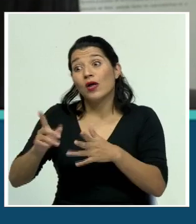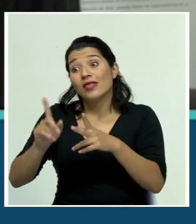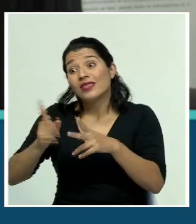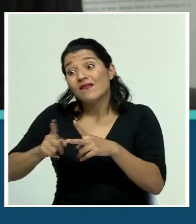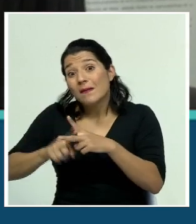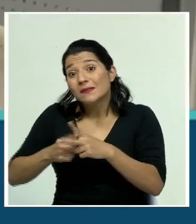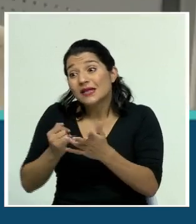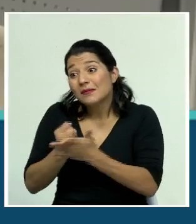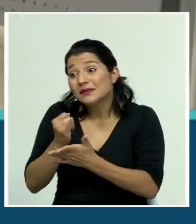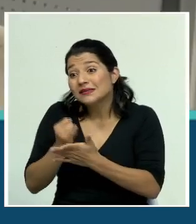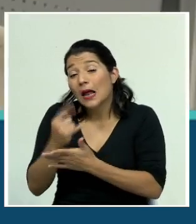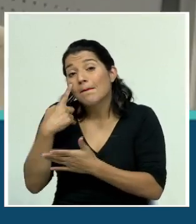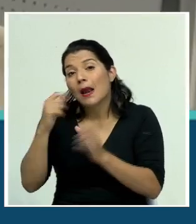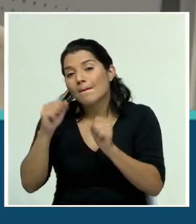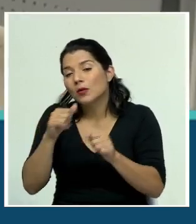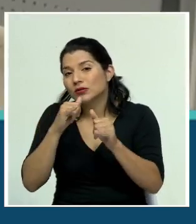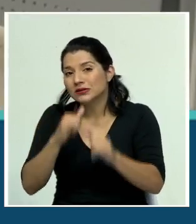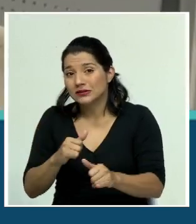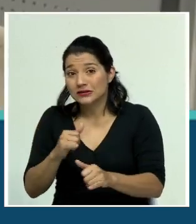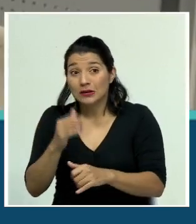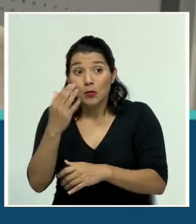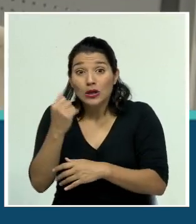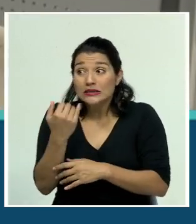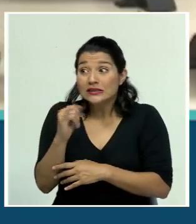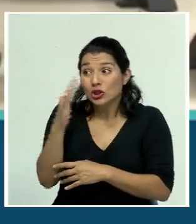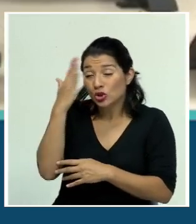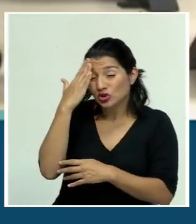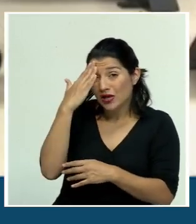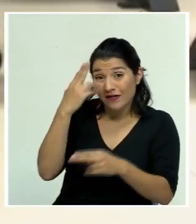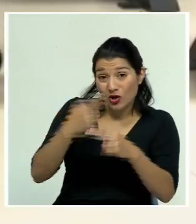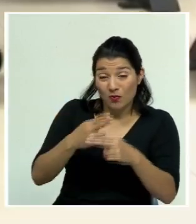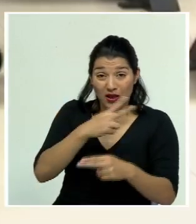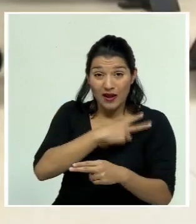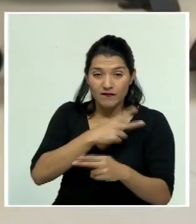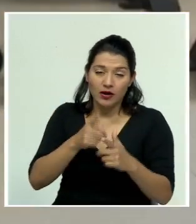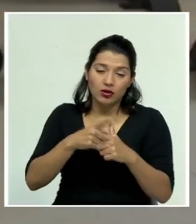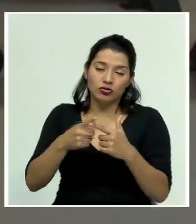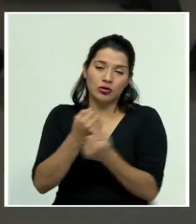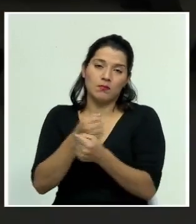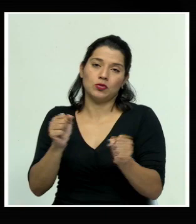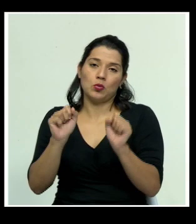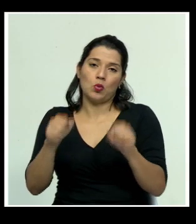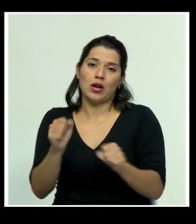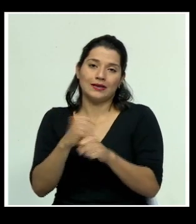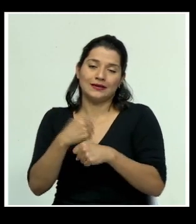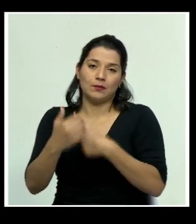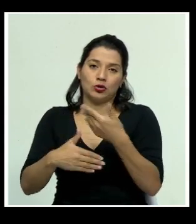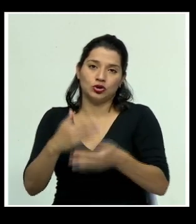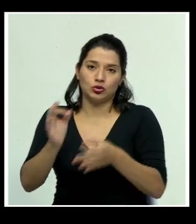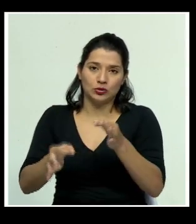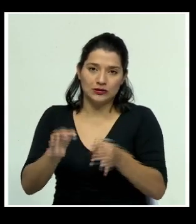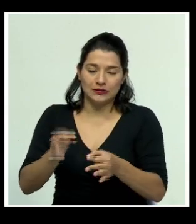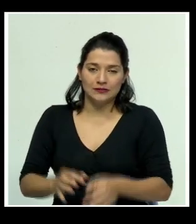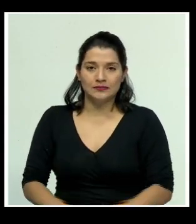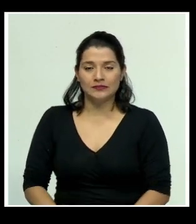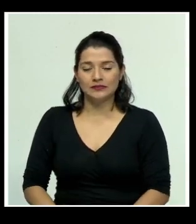poder interponer la demanda, ya que sin el nombre del patrono es imposible judicializar el asunto.